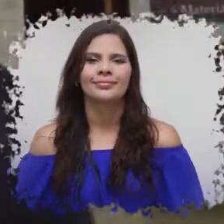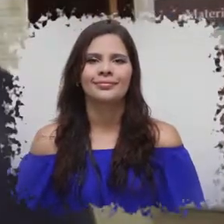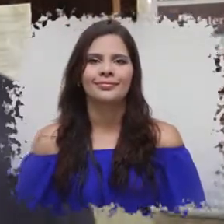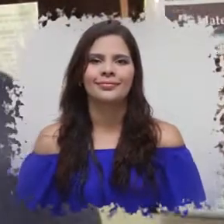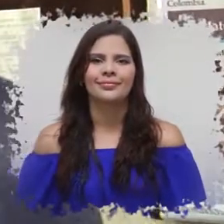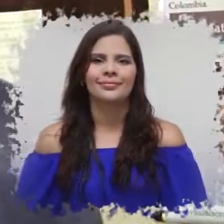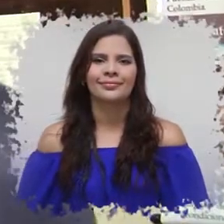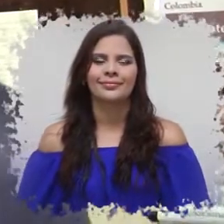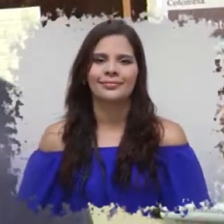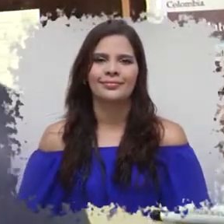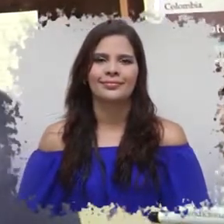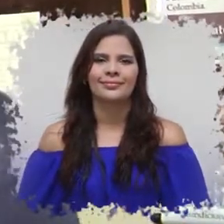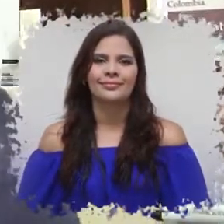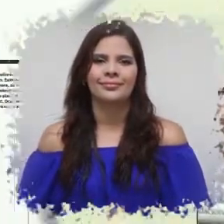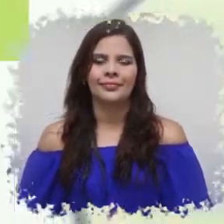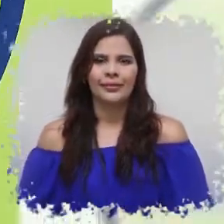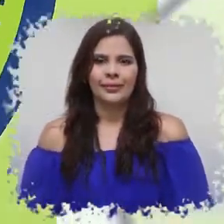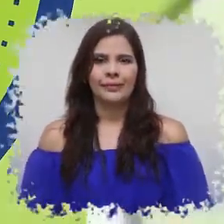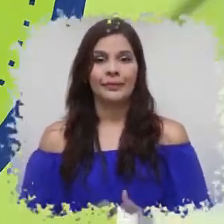de los sistemas ambientales.